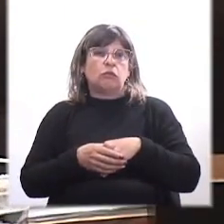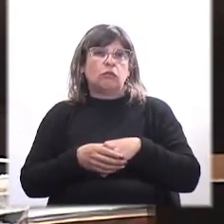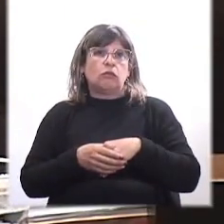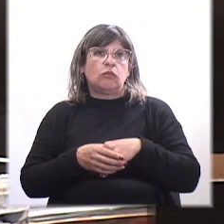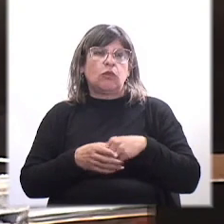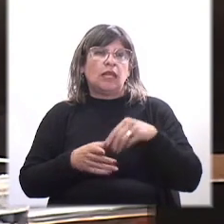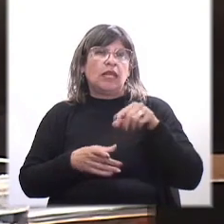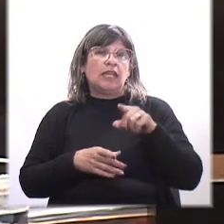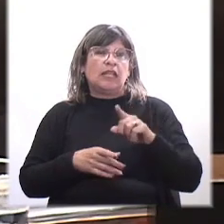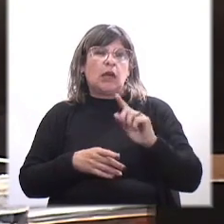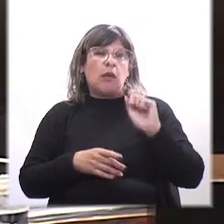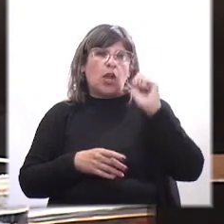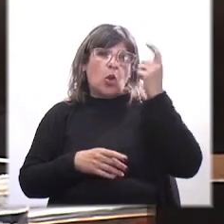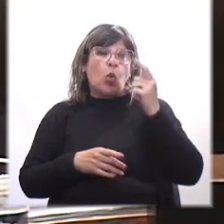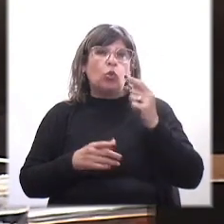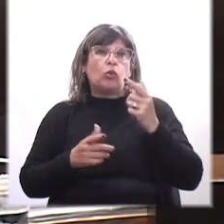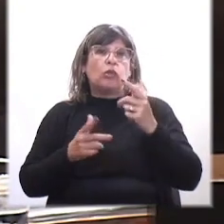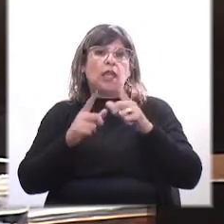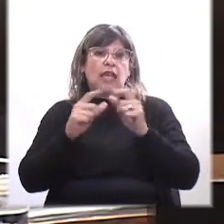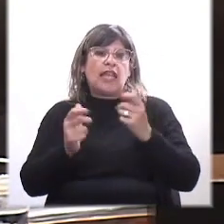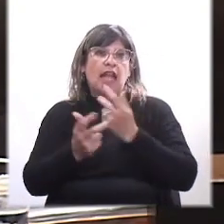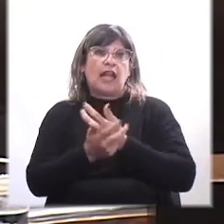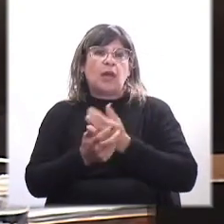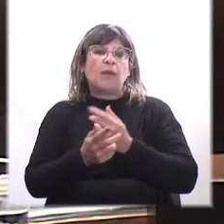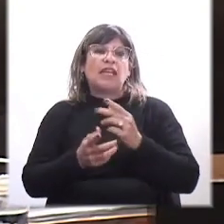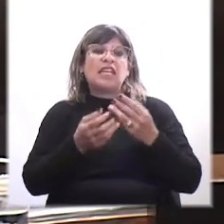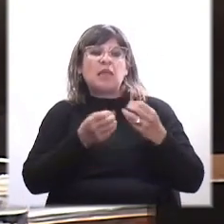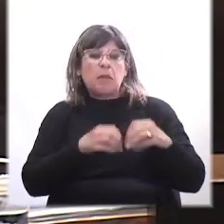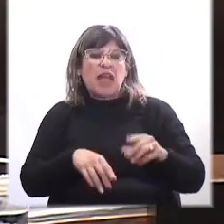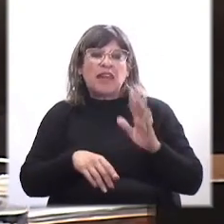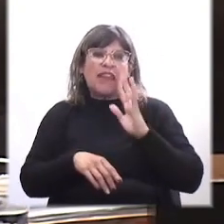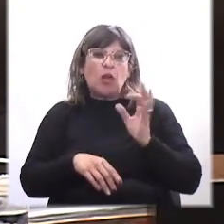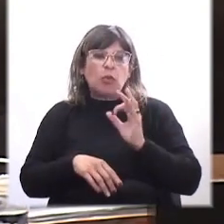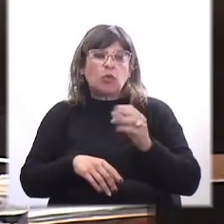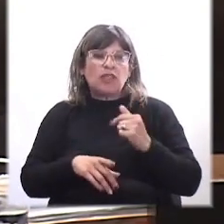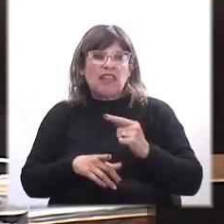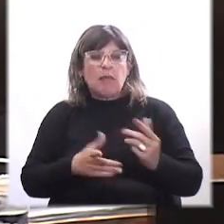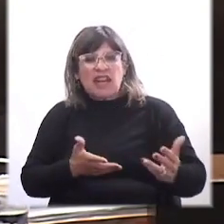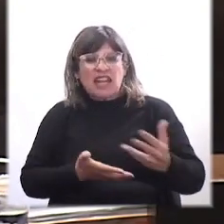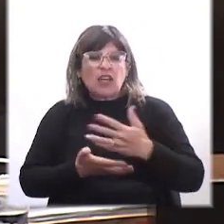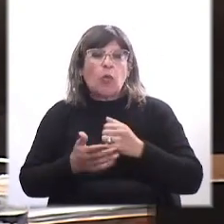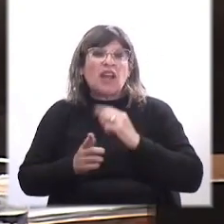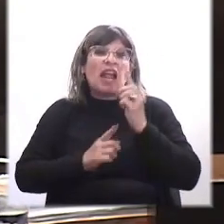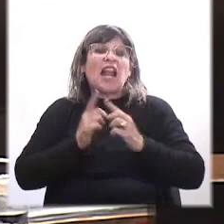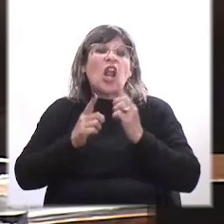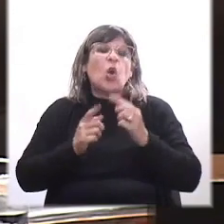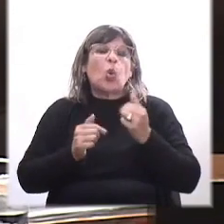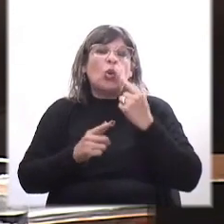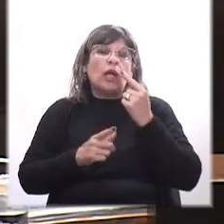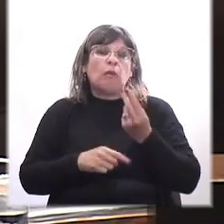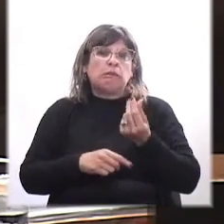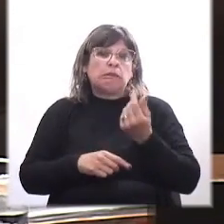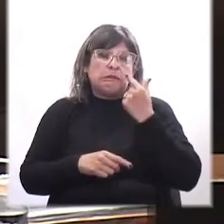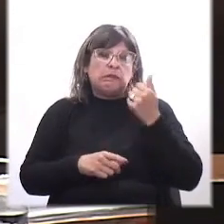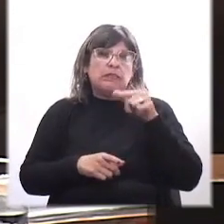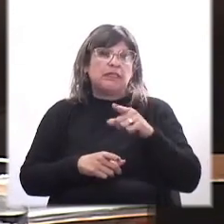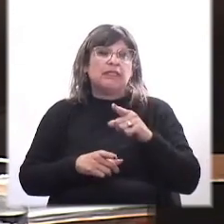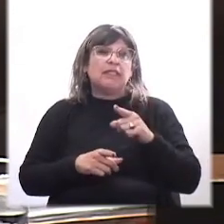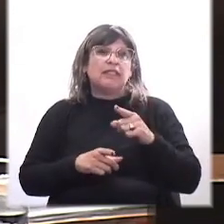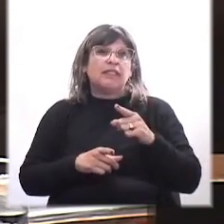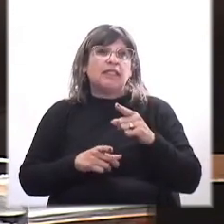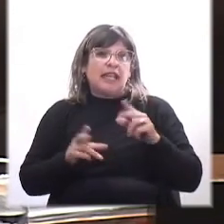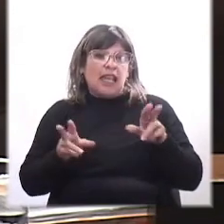por UTE y ANCAP, sino que además se pierde la oportunidad de recuperar en algo la pérdida con los 100 millones de dólares cobrados por